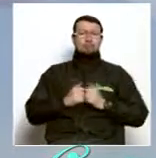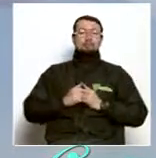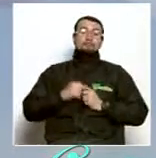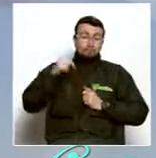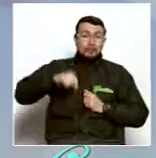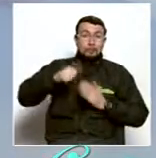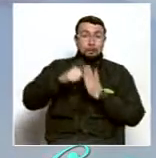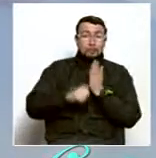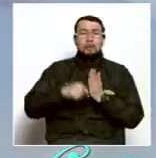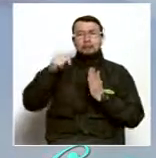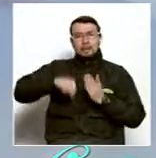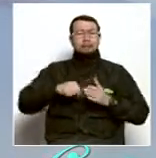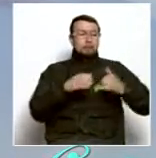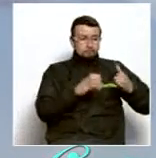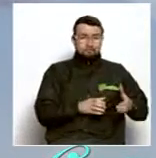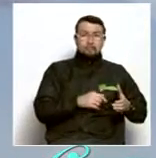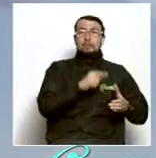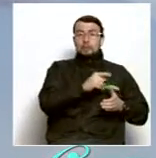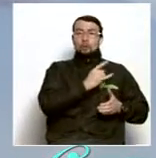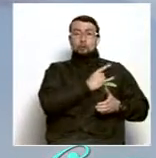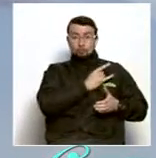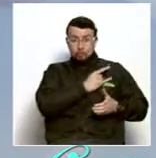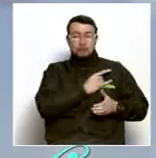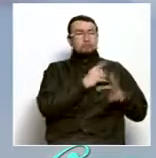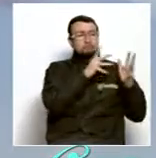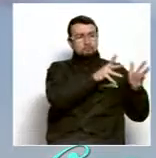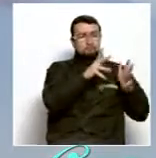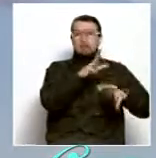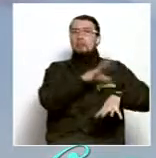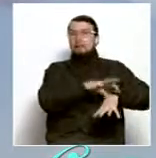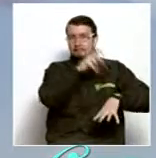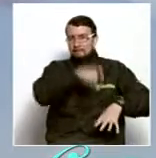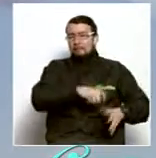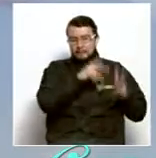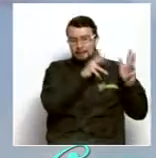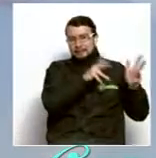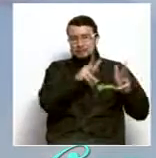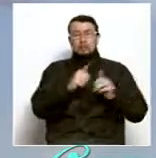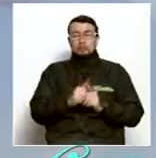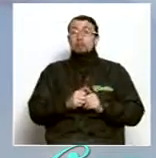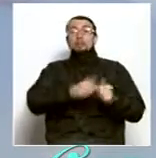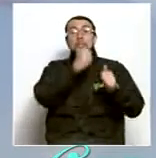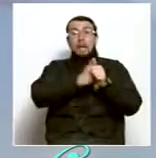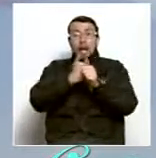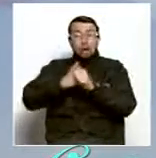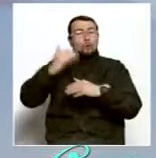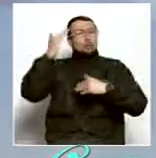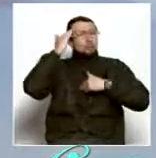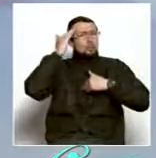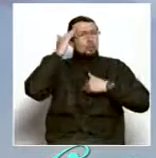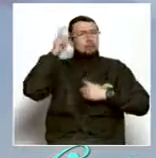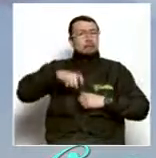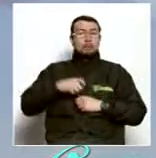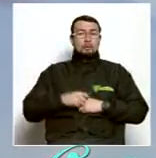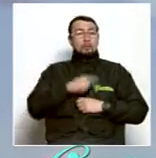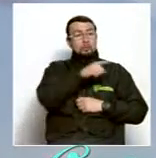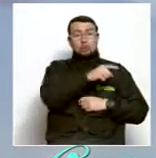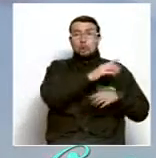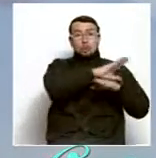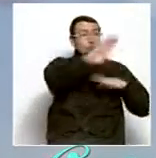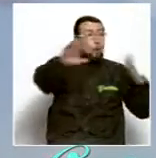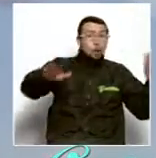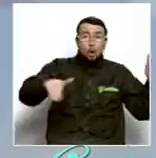debería enseñar en las facultades de medicina, que nosotros tenemos que tener conciencia, porque es que come el decano, el rector,